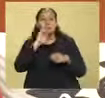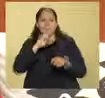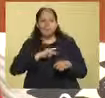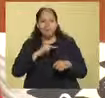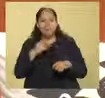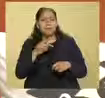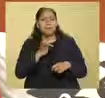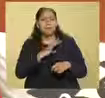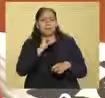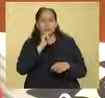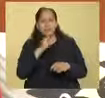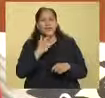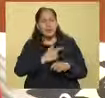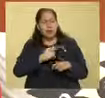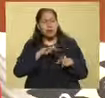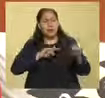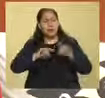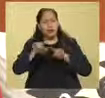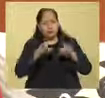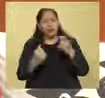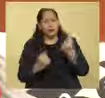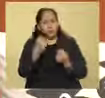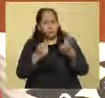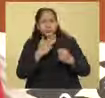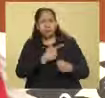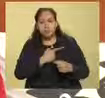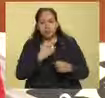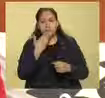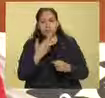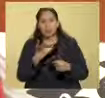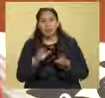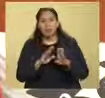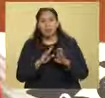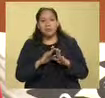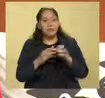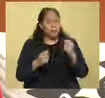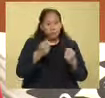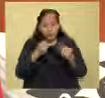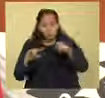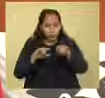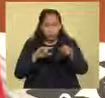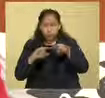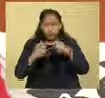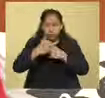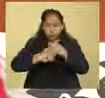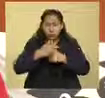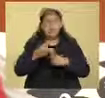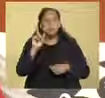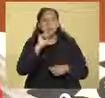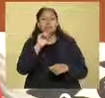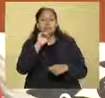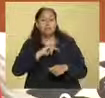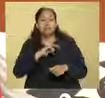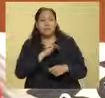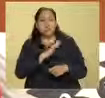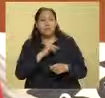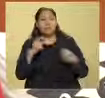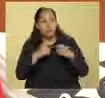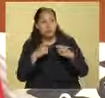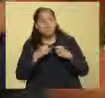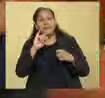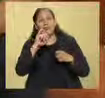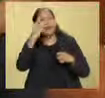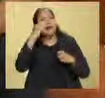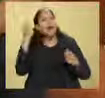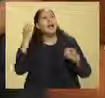no le da miedo me encanta que corra le encanta que vaya peleando con todos los pilotos miedo no le da rabia mente nerviosa se pone pero para